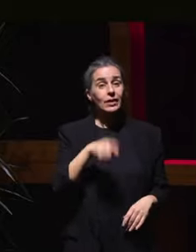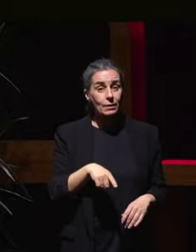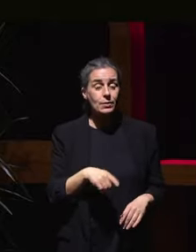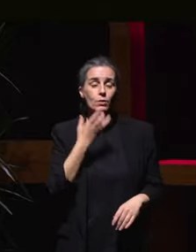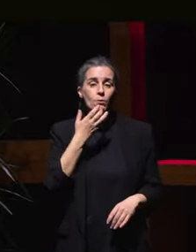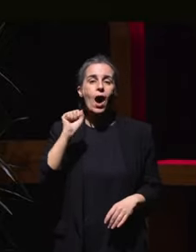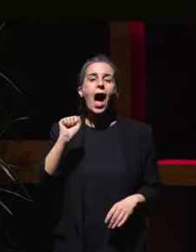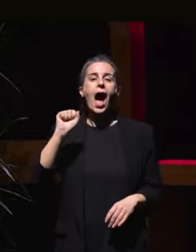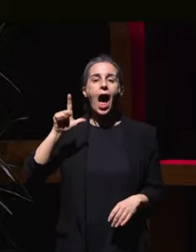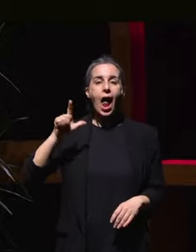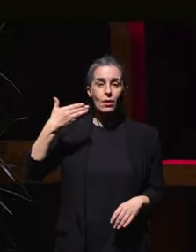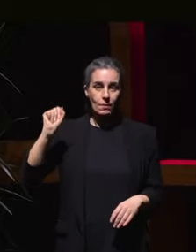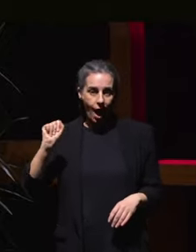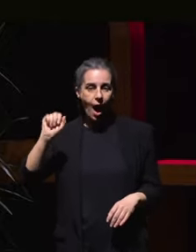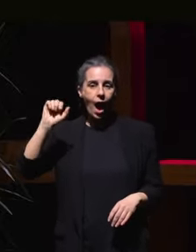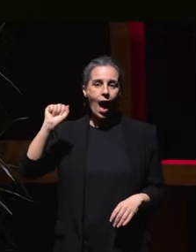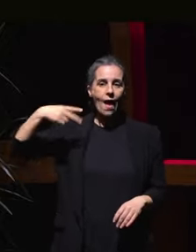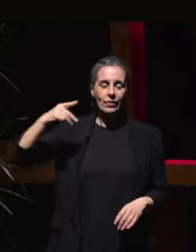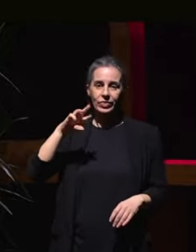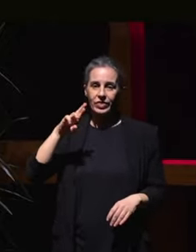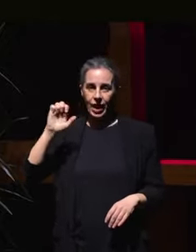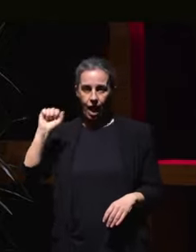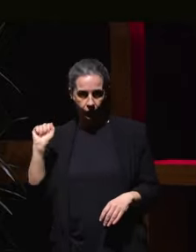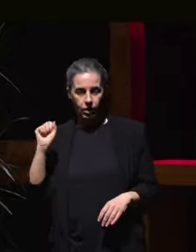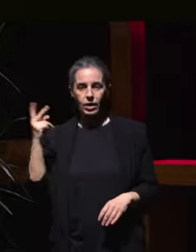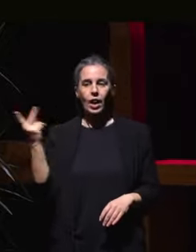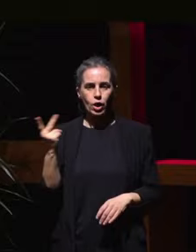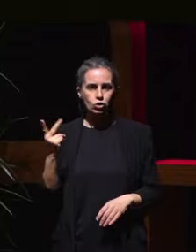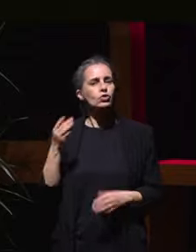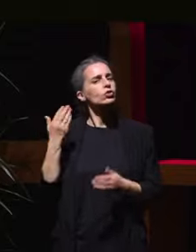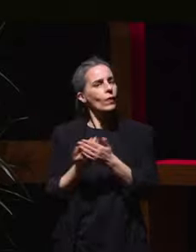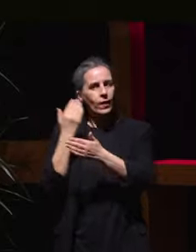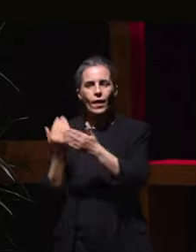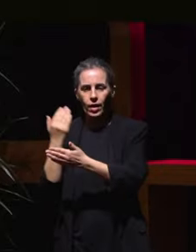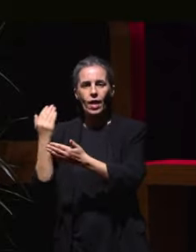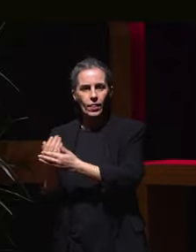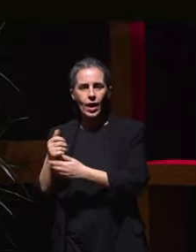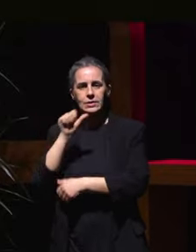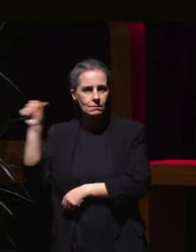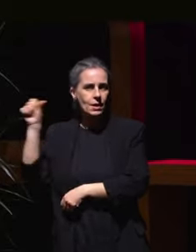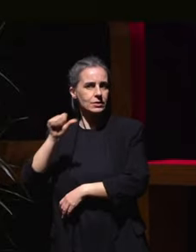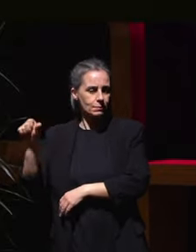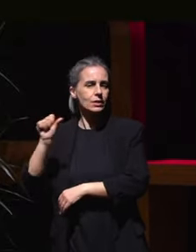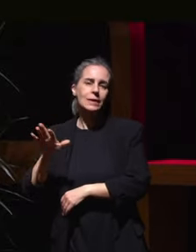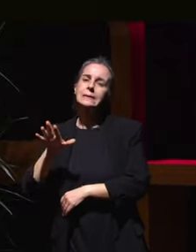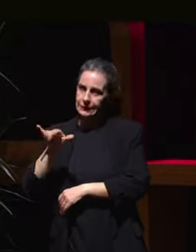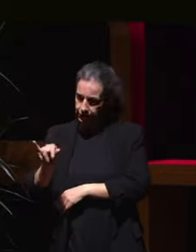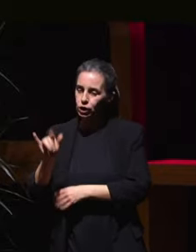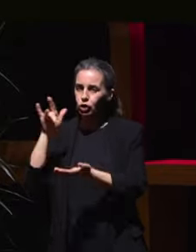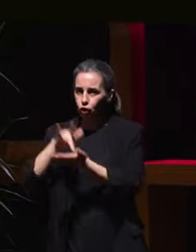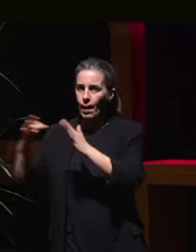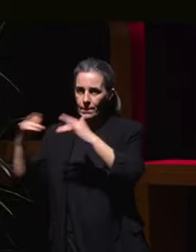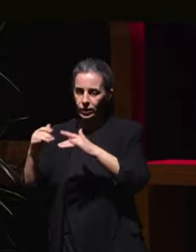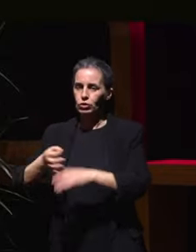Alba e Andrea Segura nas retransmisións a diario e de forma semanal neses partidos, pero son